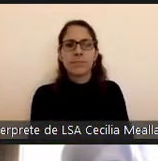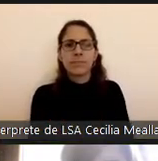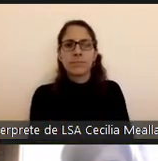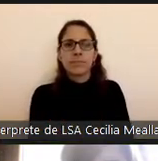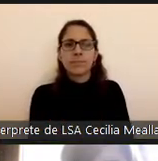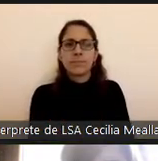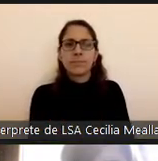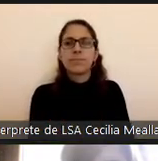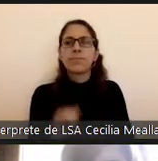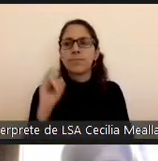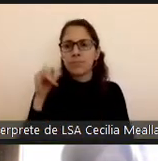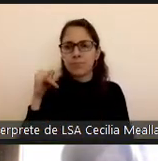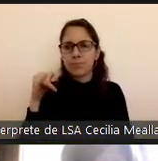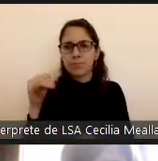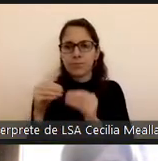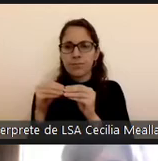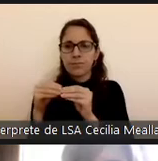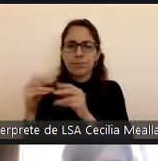Sí, profe.